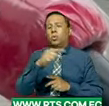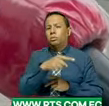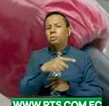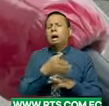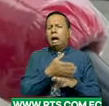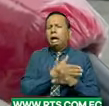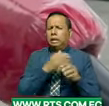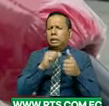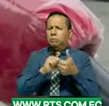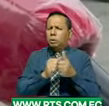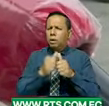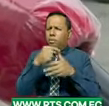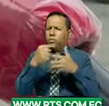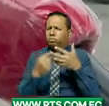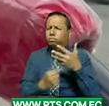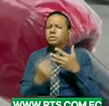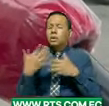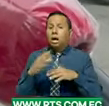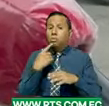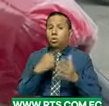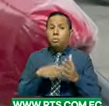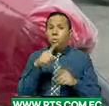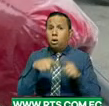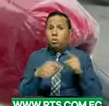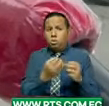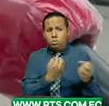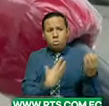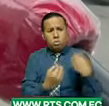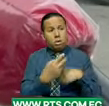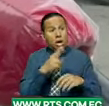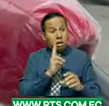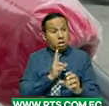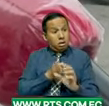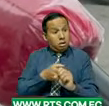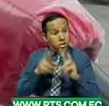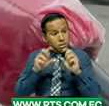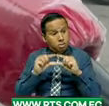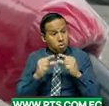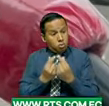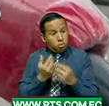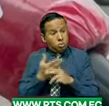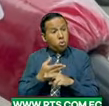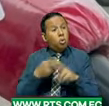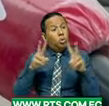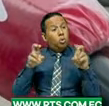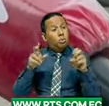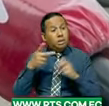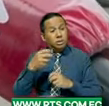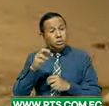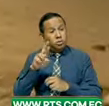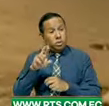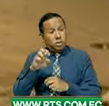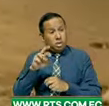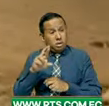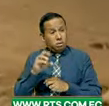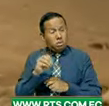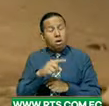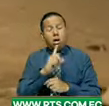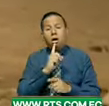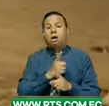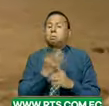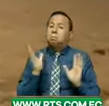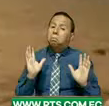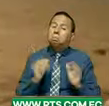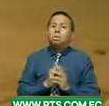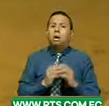antecedentes. Por versiones indicaron que pertenecía a una organización delictiva de los choneros de aquí de la ciudad de Machala. De enero a la